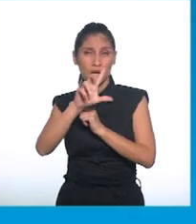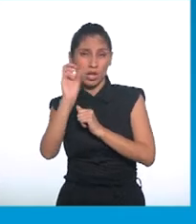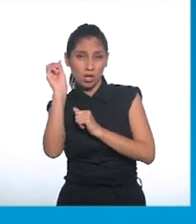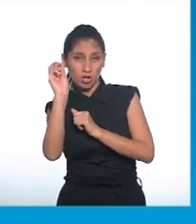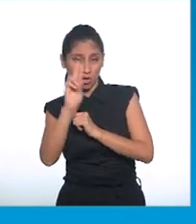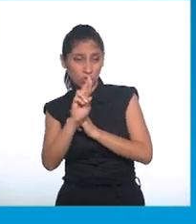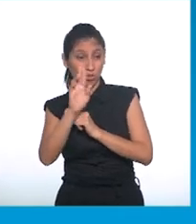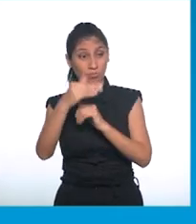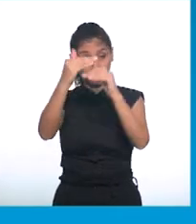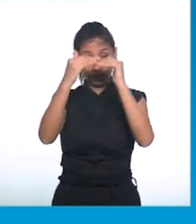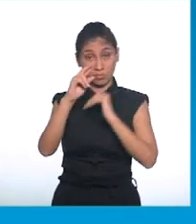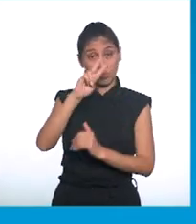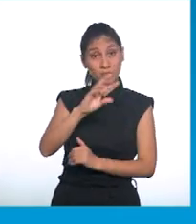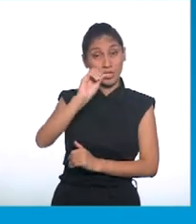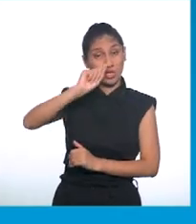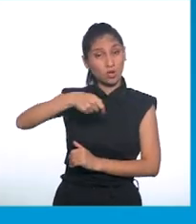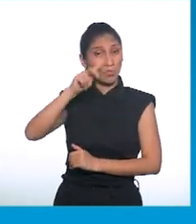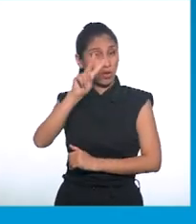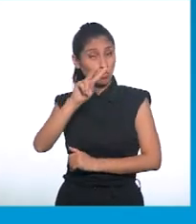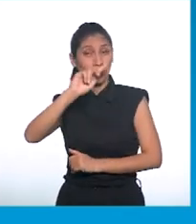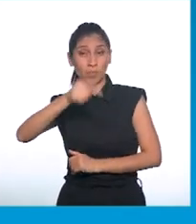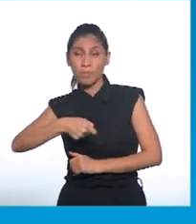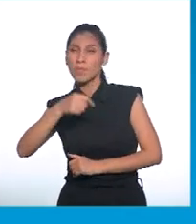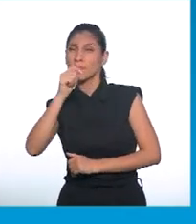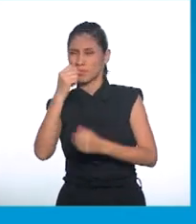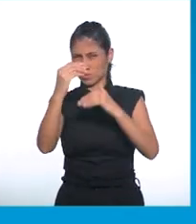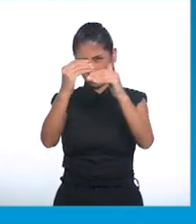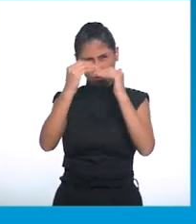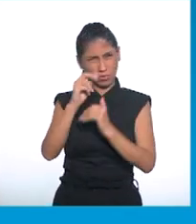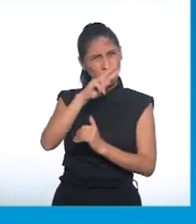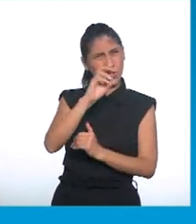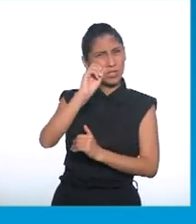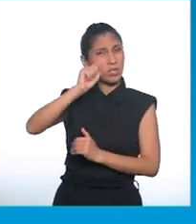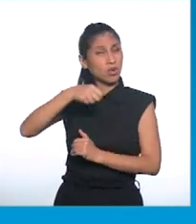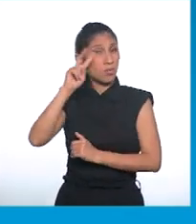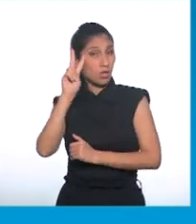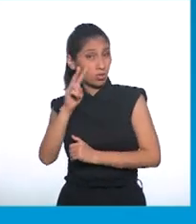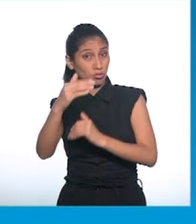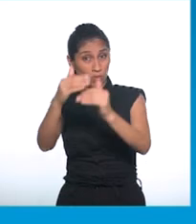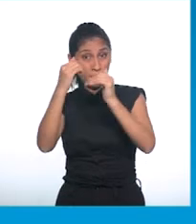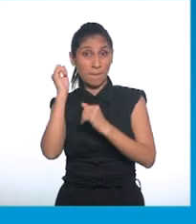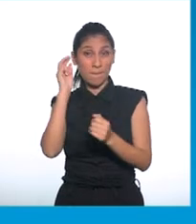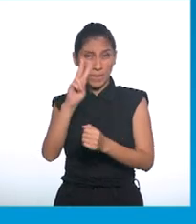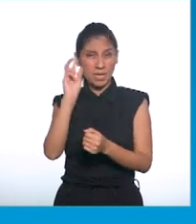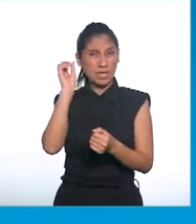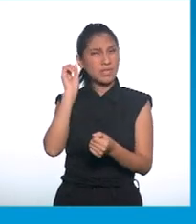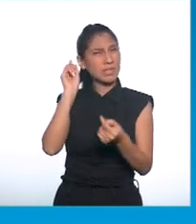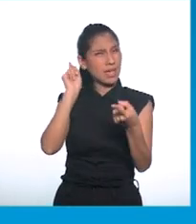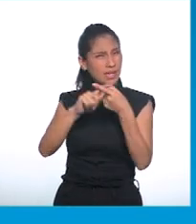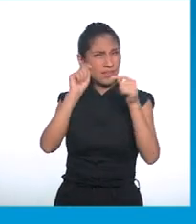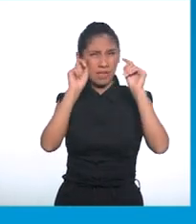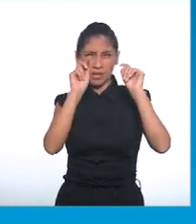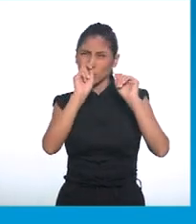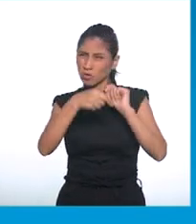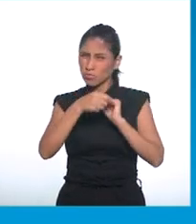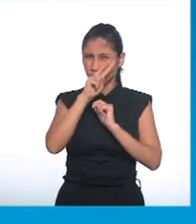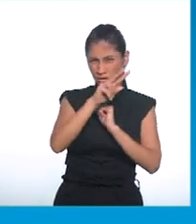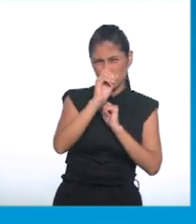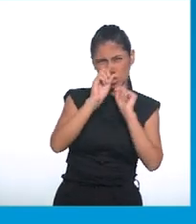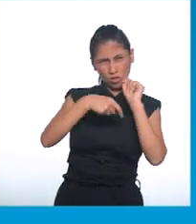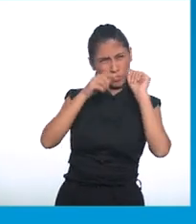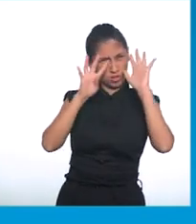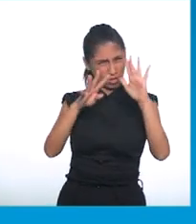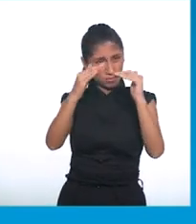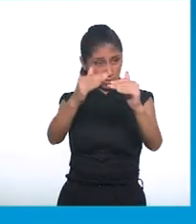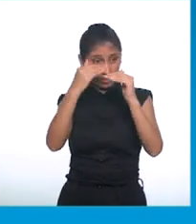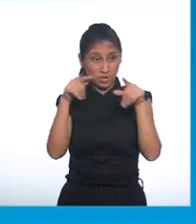20,1, 20,2 y así hasta el 20,9. México tiene exactamente 20 microgramos de partículas